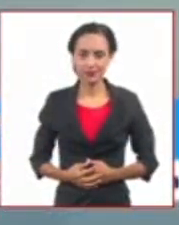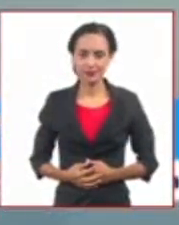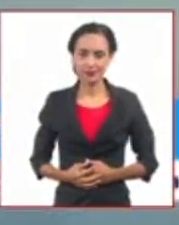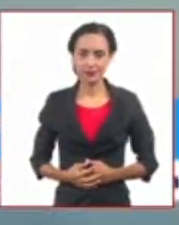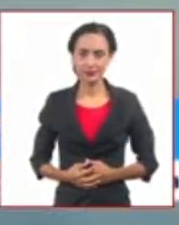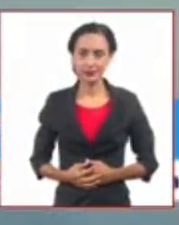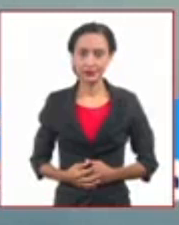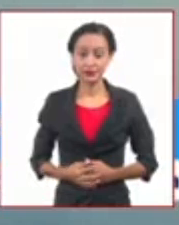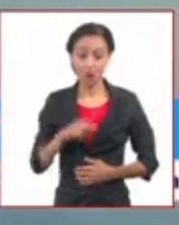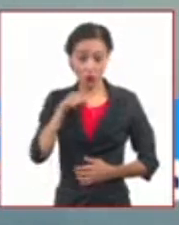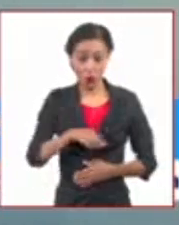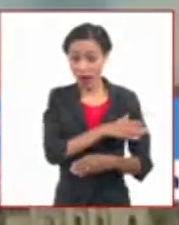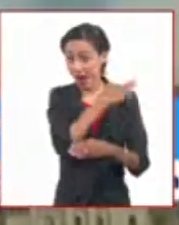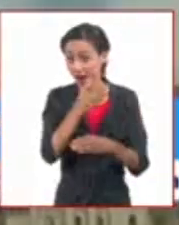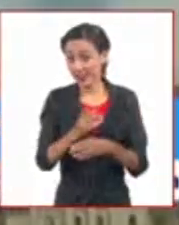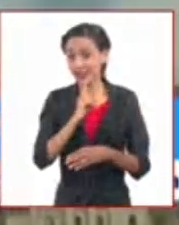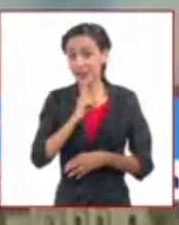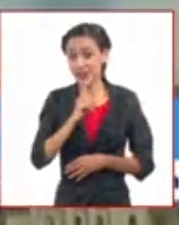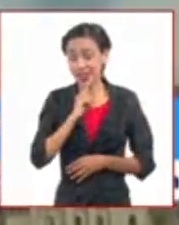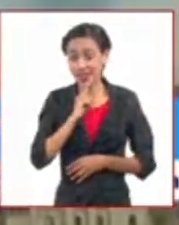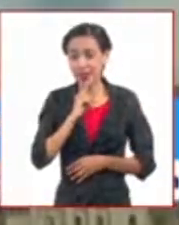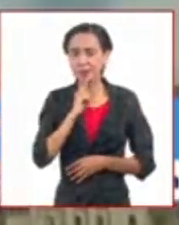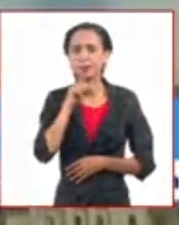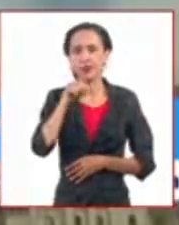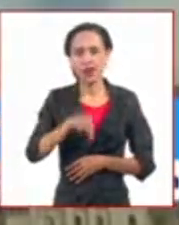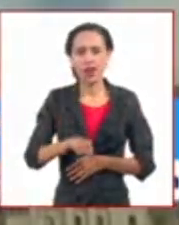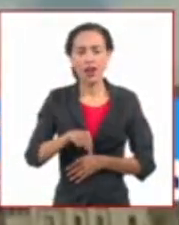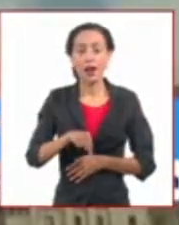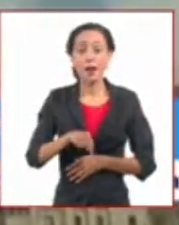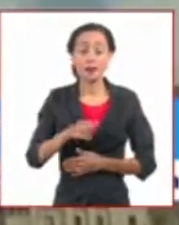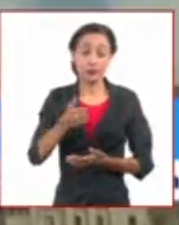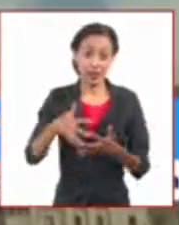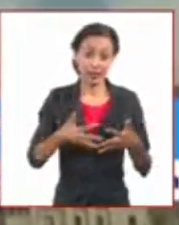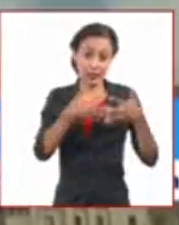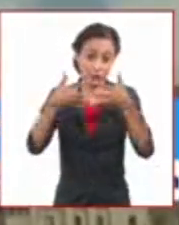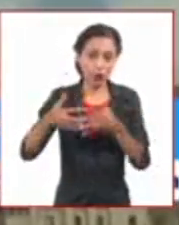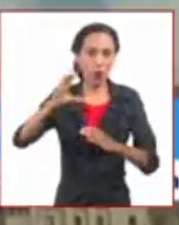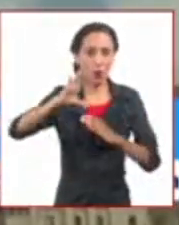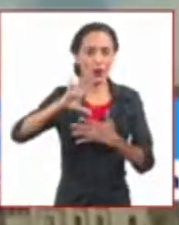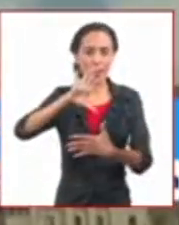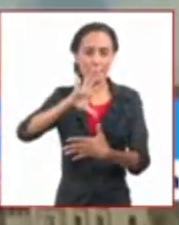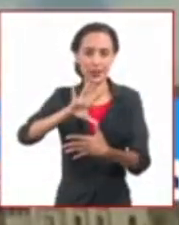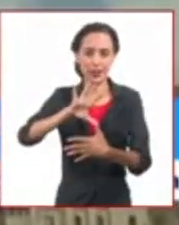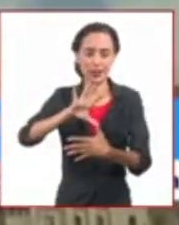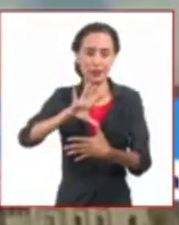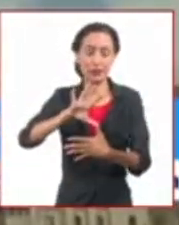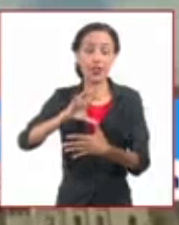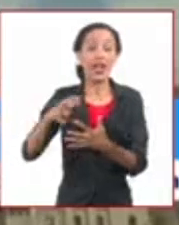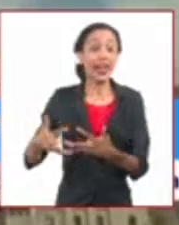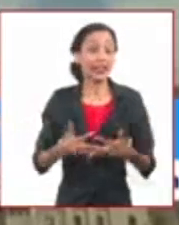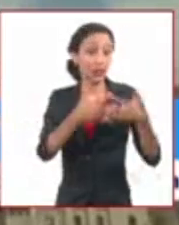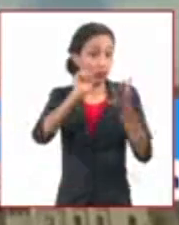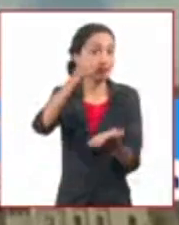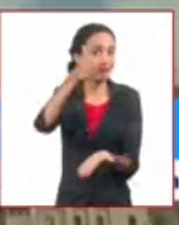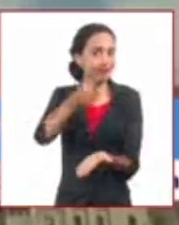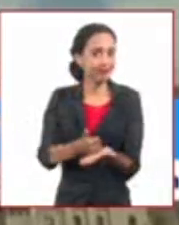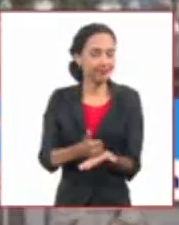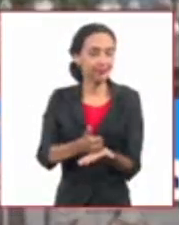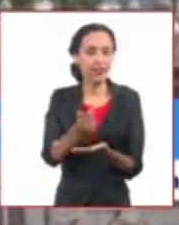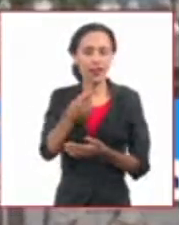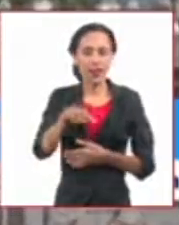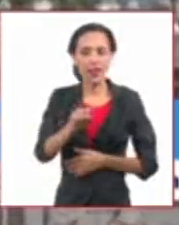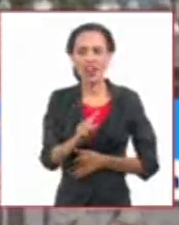el viernes se celebra en los ángeles en la cumbre de las américas con eeuu como país anfitrión y el arranque llega rodeado de